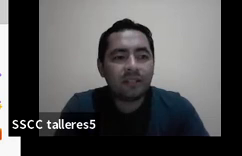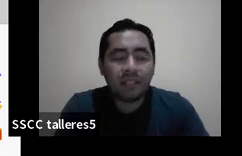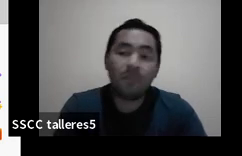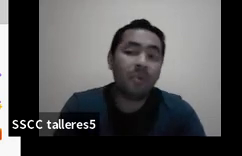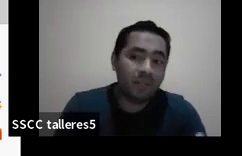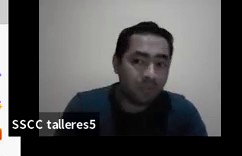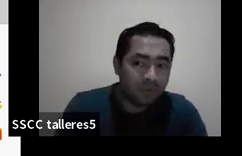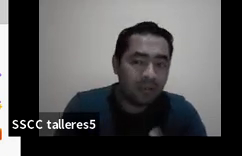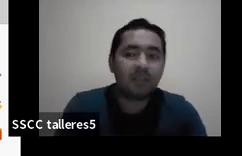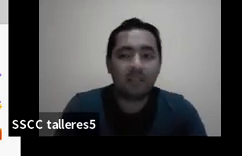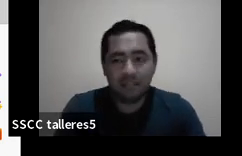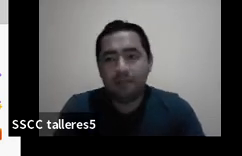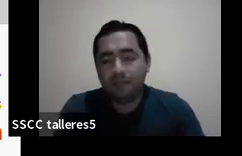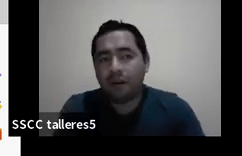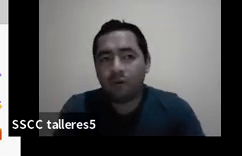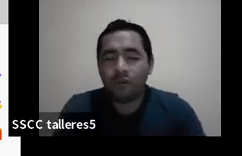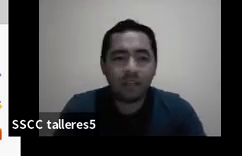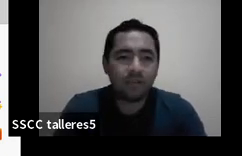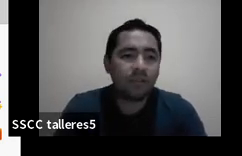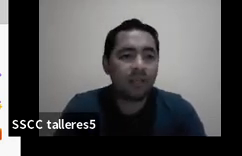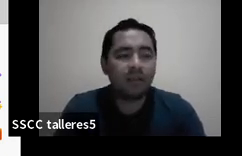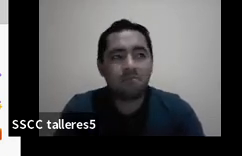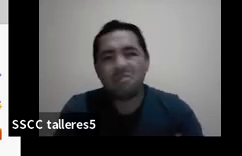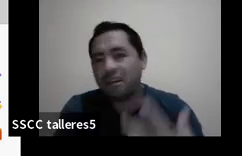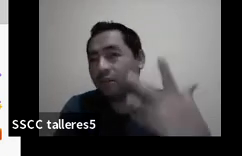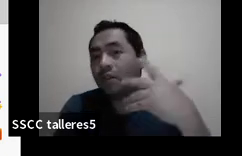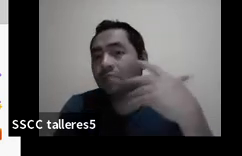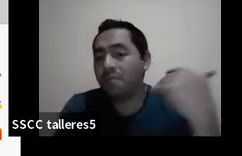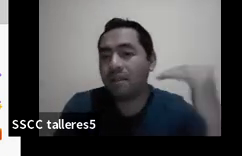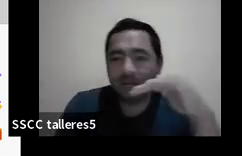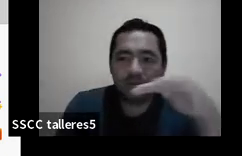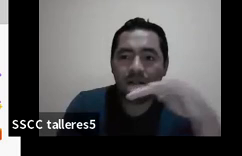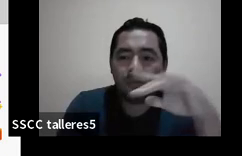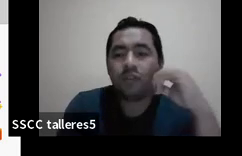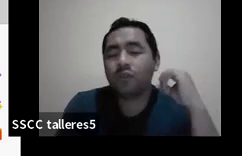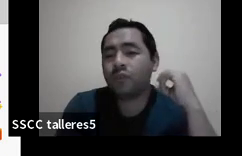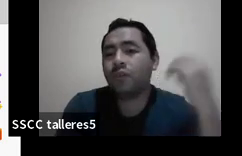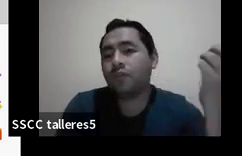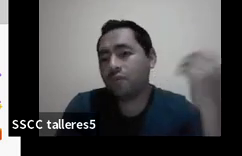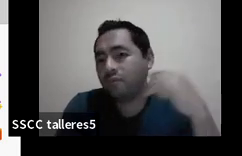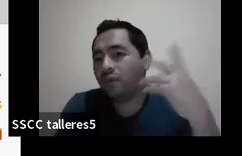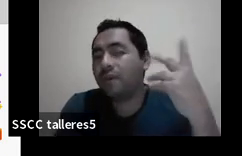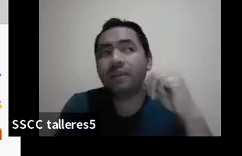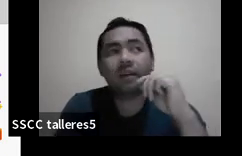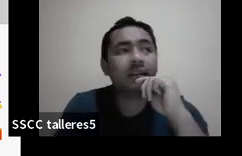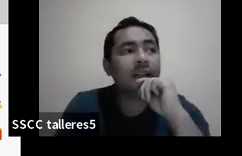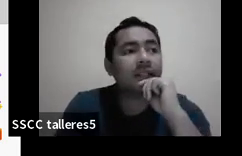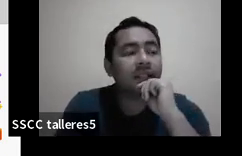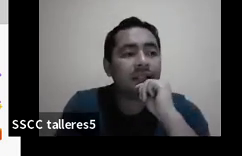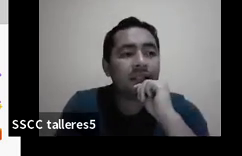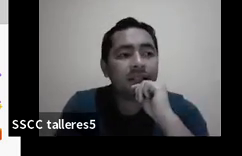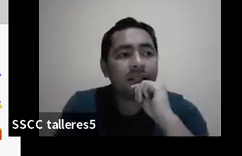Entonces, también puede ser posible, sí, ¿no? Algunos casos que, más que todo, las mamás de los chicos sordos me